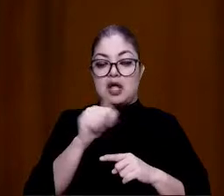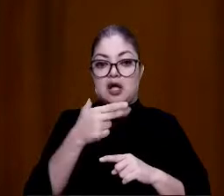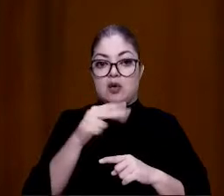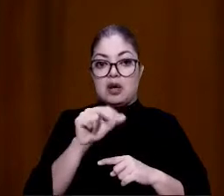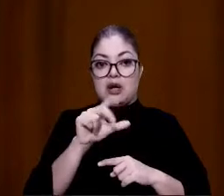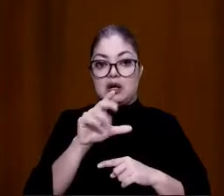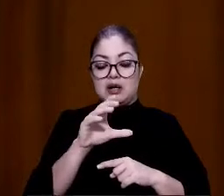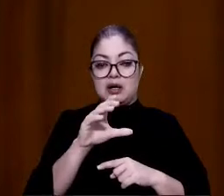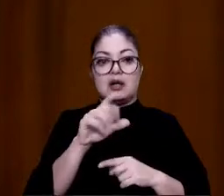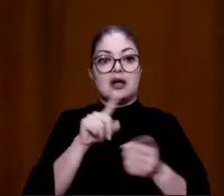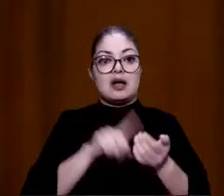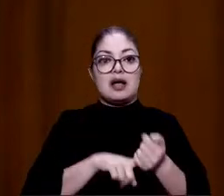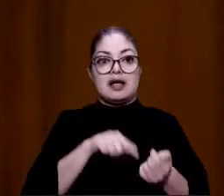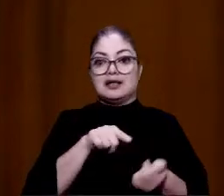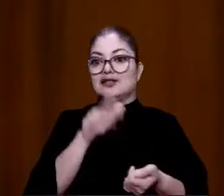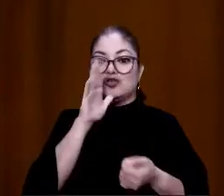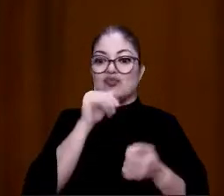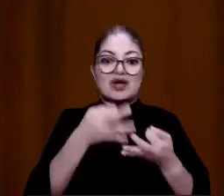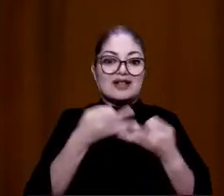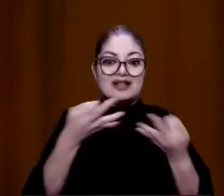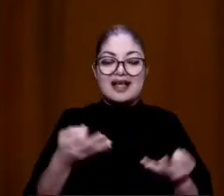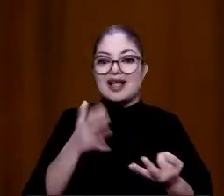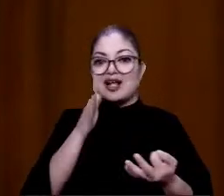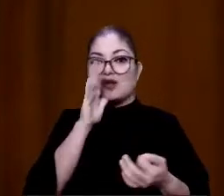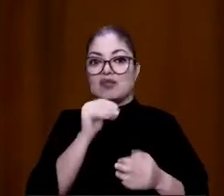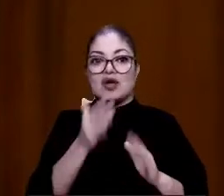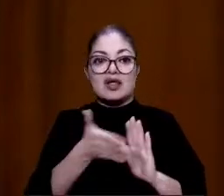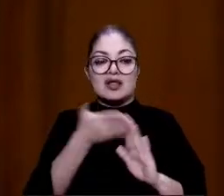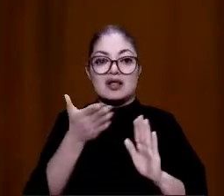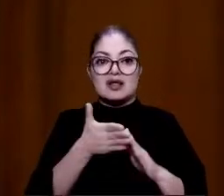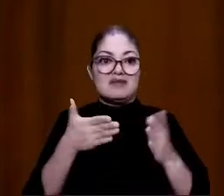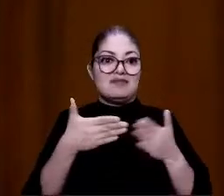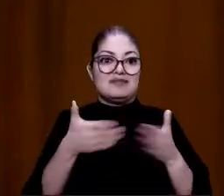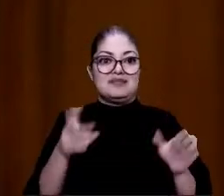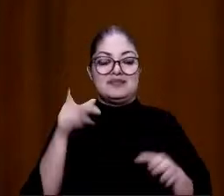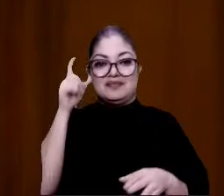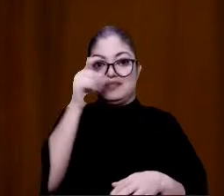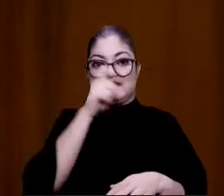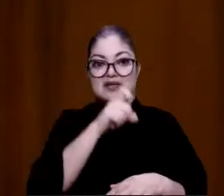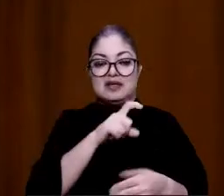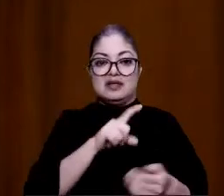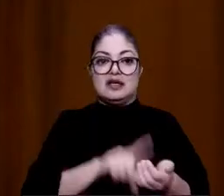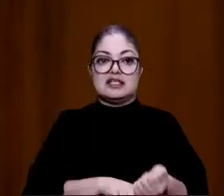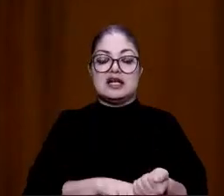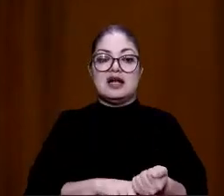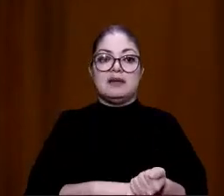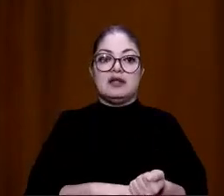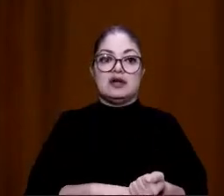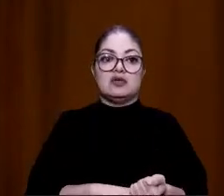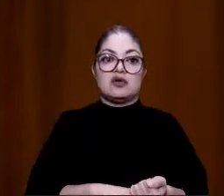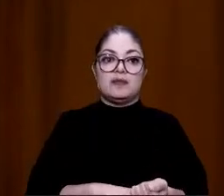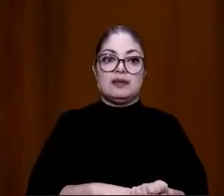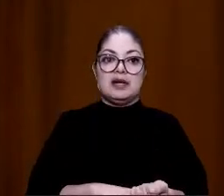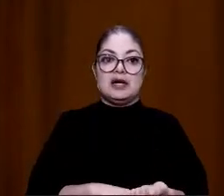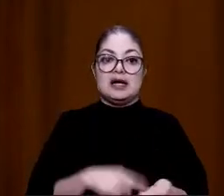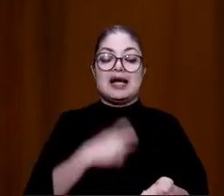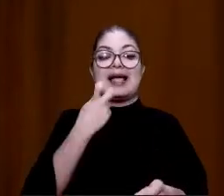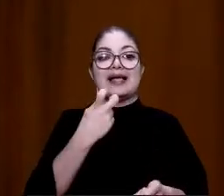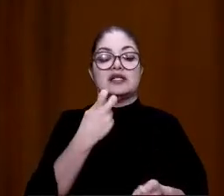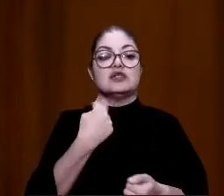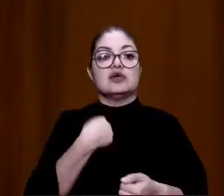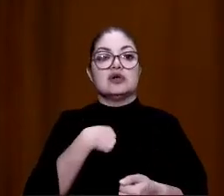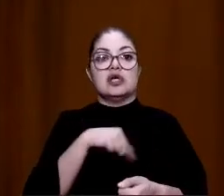terreno, la liberación, y no querían dejar una obra abierta con las complejidades que eso conlleva. ¿Qué es lo que me